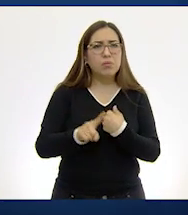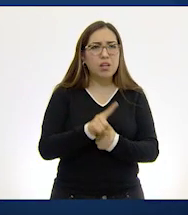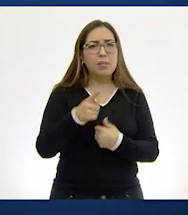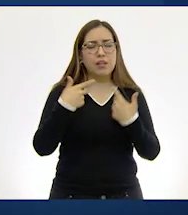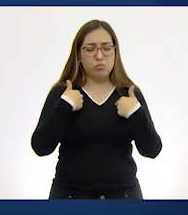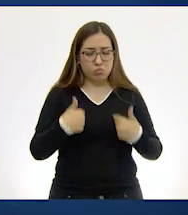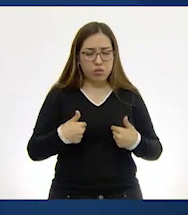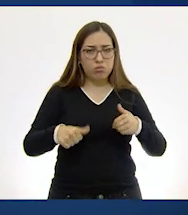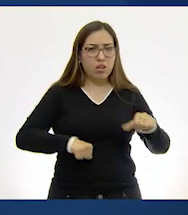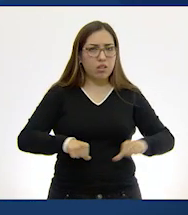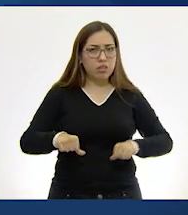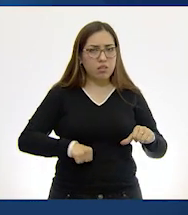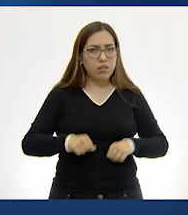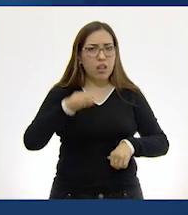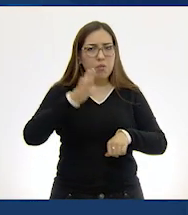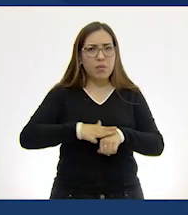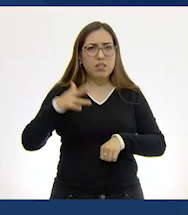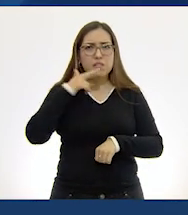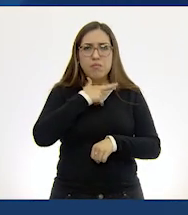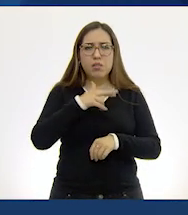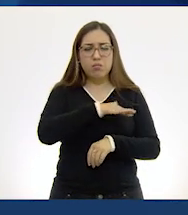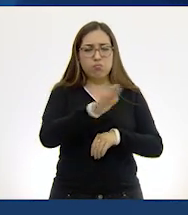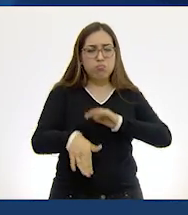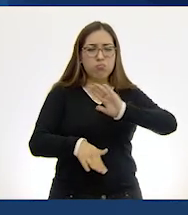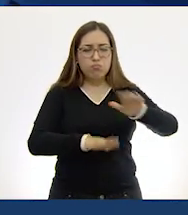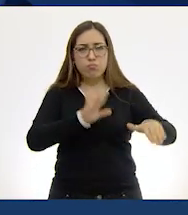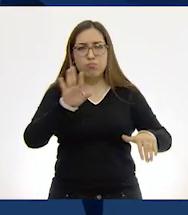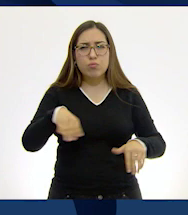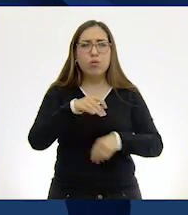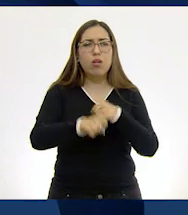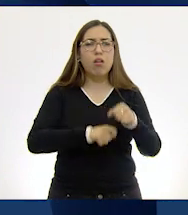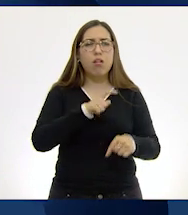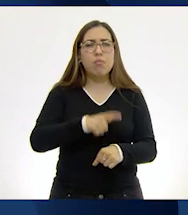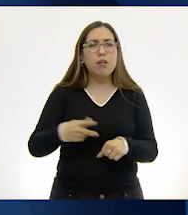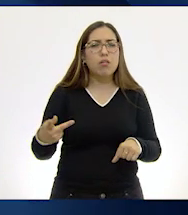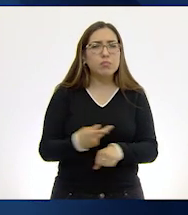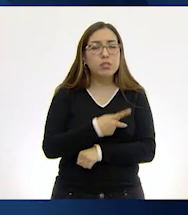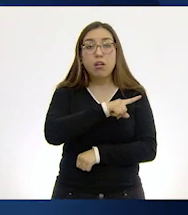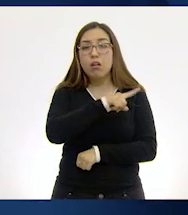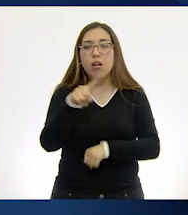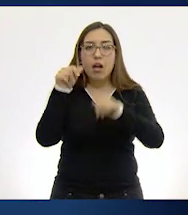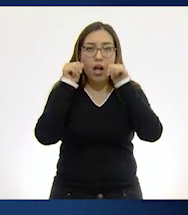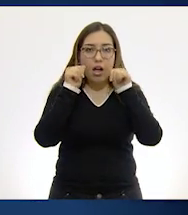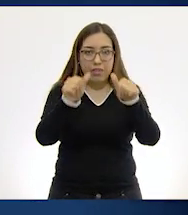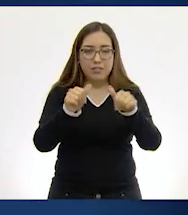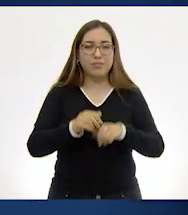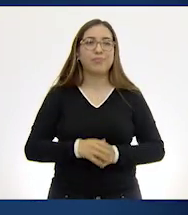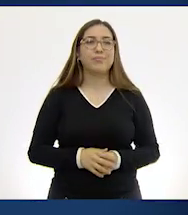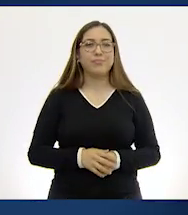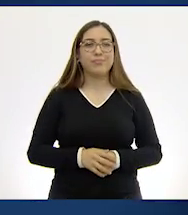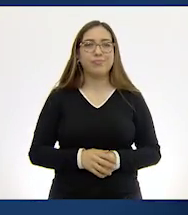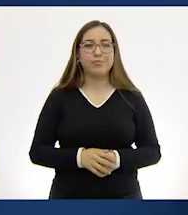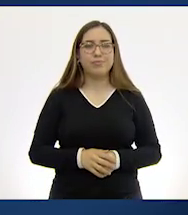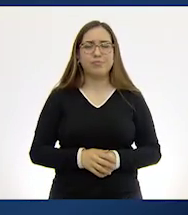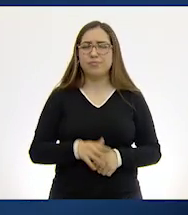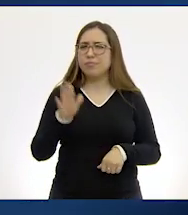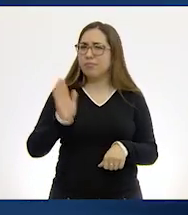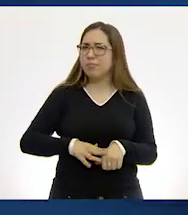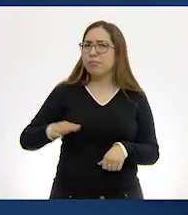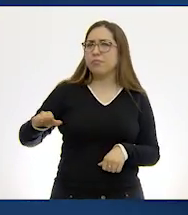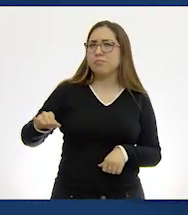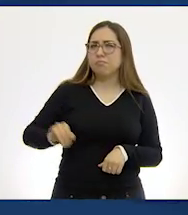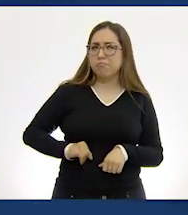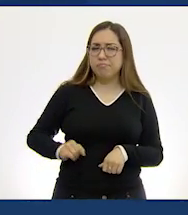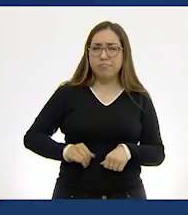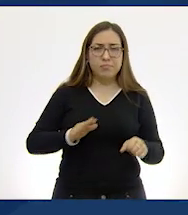humanas que aceleran la extinción de especies? Pues pongan mucha atención ahí en casa y tomen nota. Ajá. Las principales son